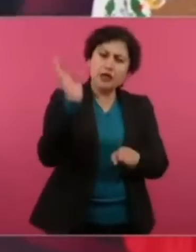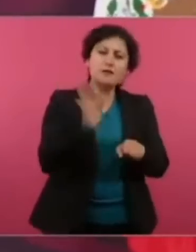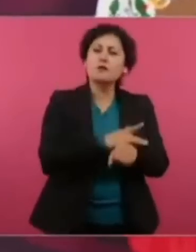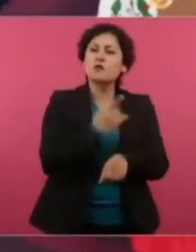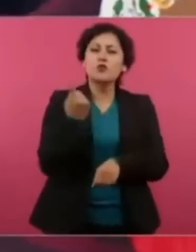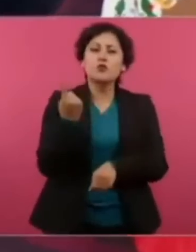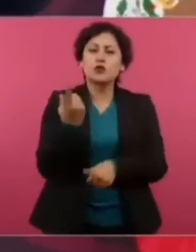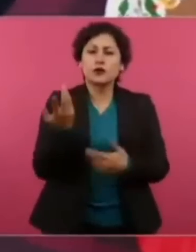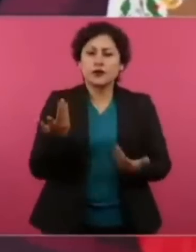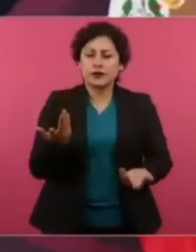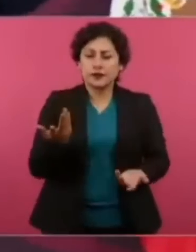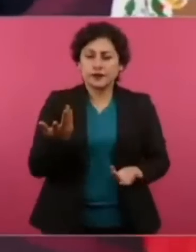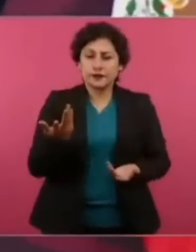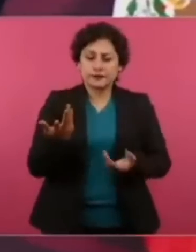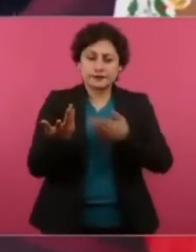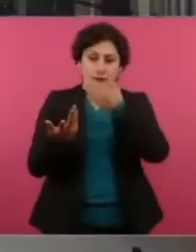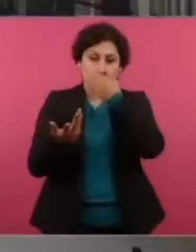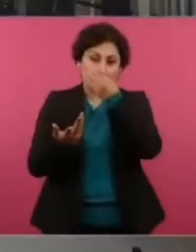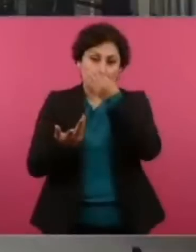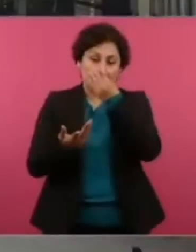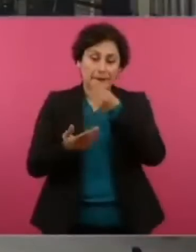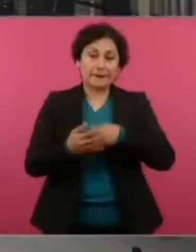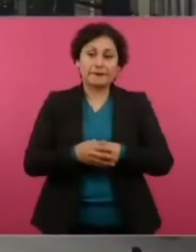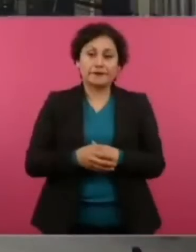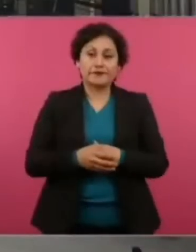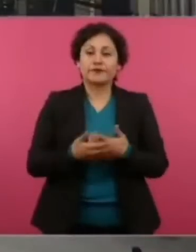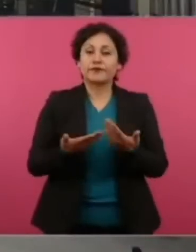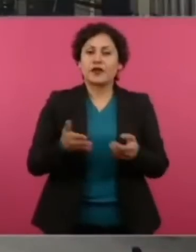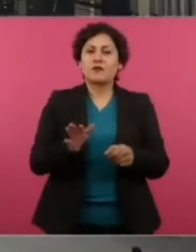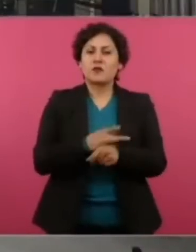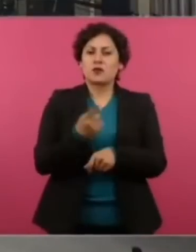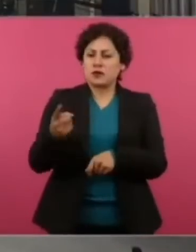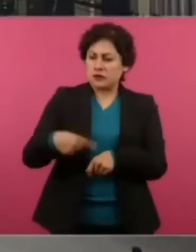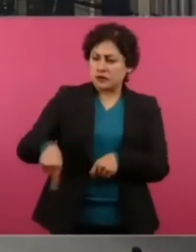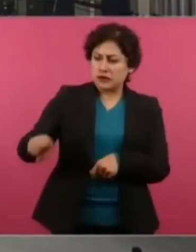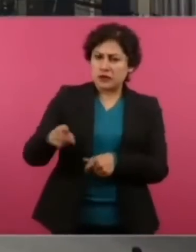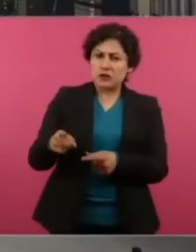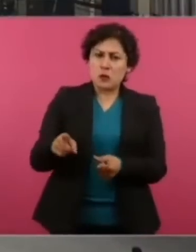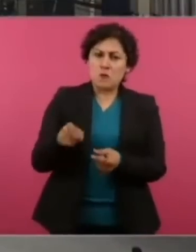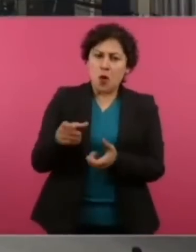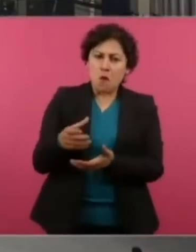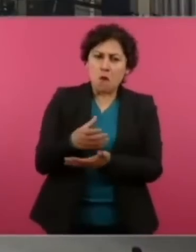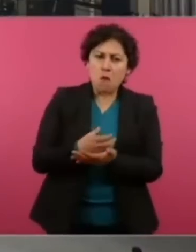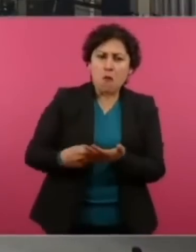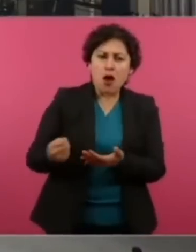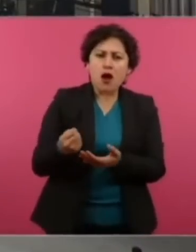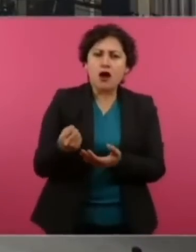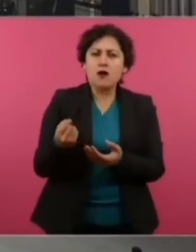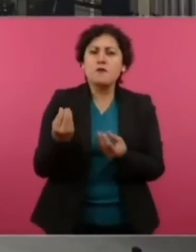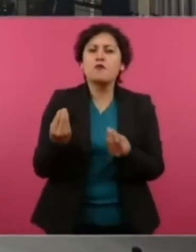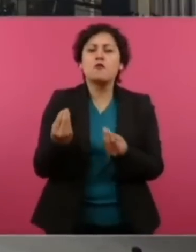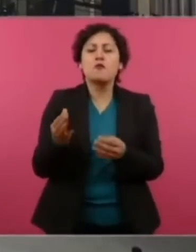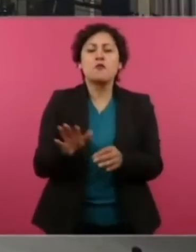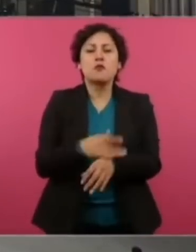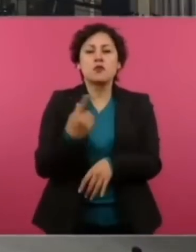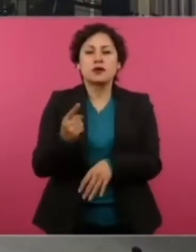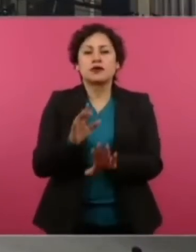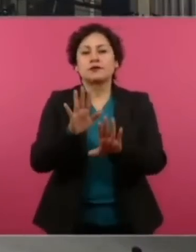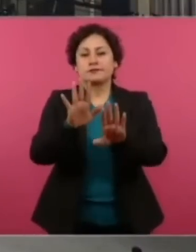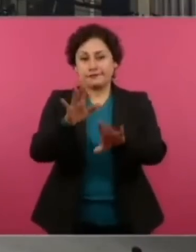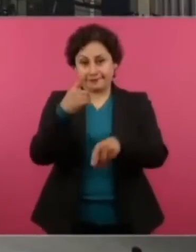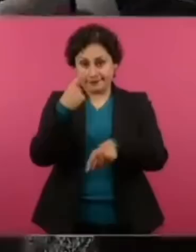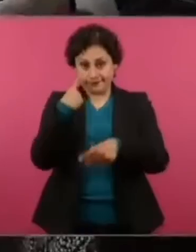Y también, ¿por qué se acumuló tanto ingreso? Porque cuando llega Calderón,